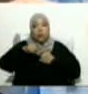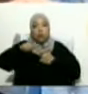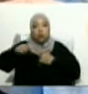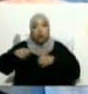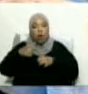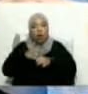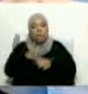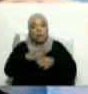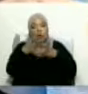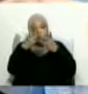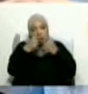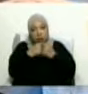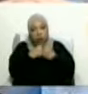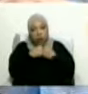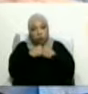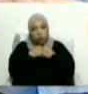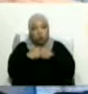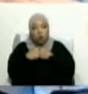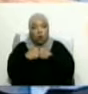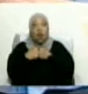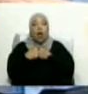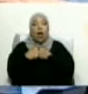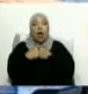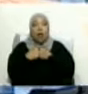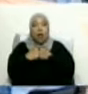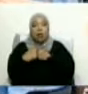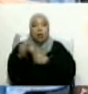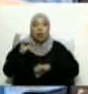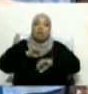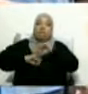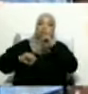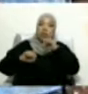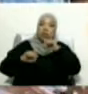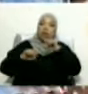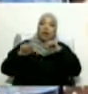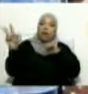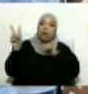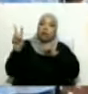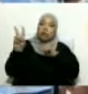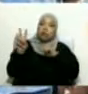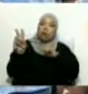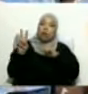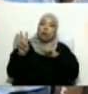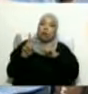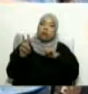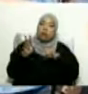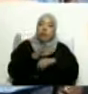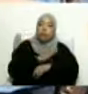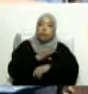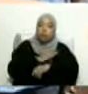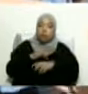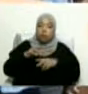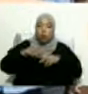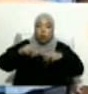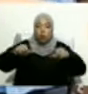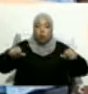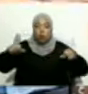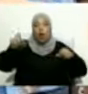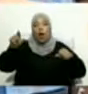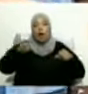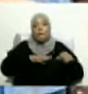en pie para reclamar y defender nuestro territorio que nos pertenece como